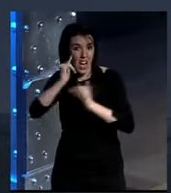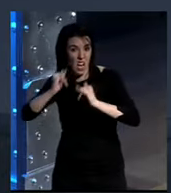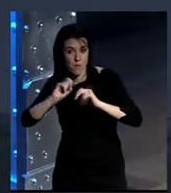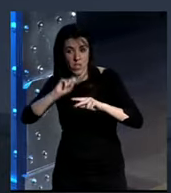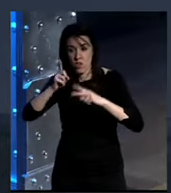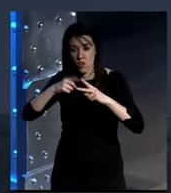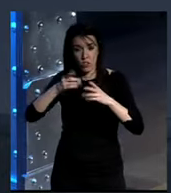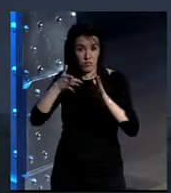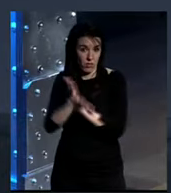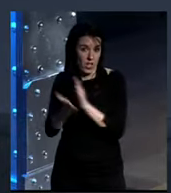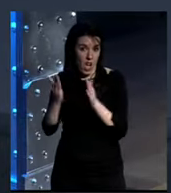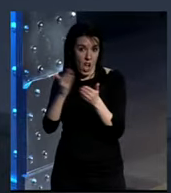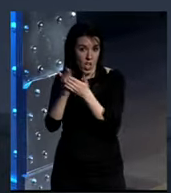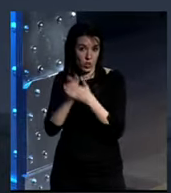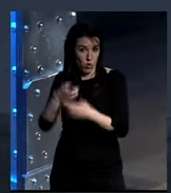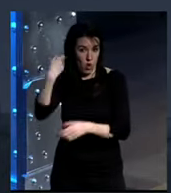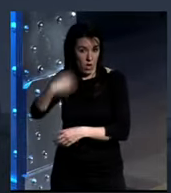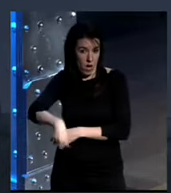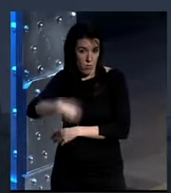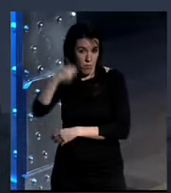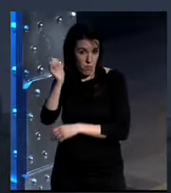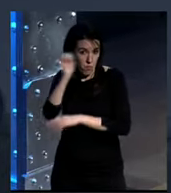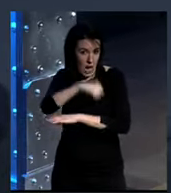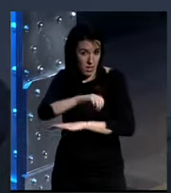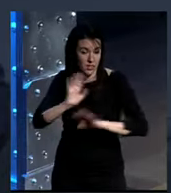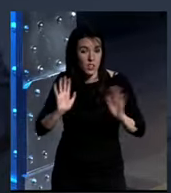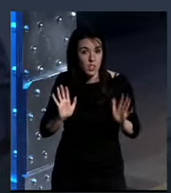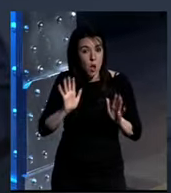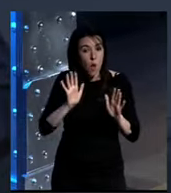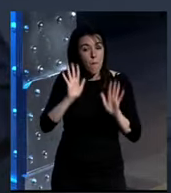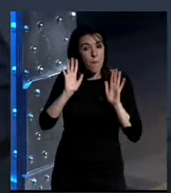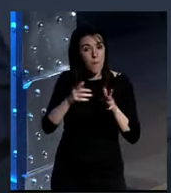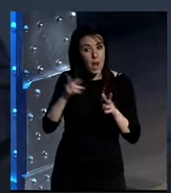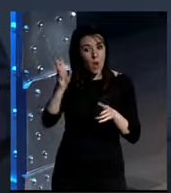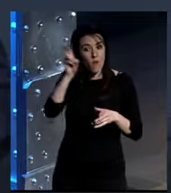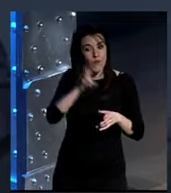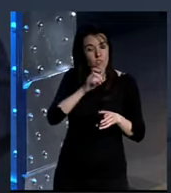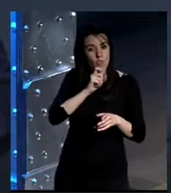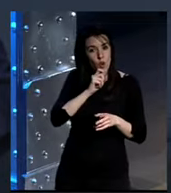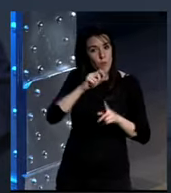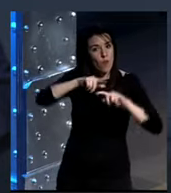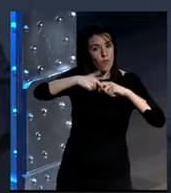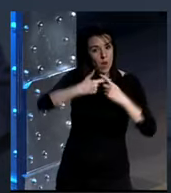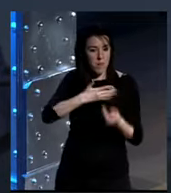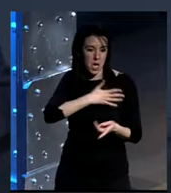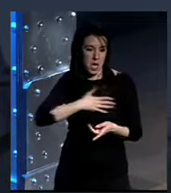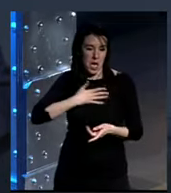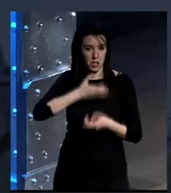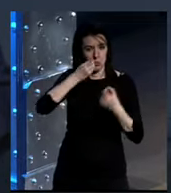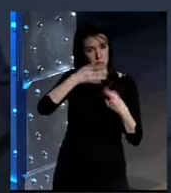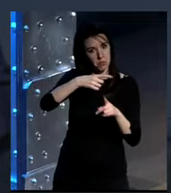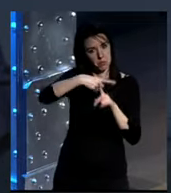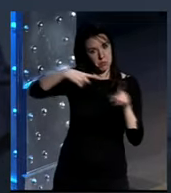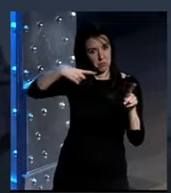unos estudios mucho más caros, pero bueno, procedían de familias acomodadas, de familias más o menos